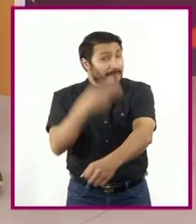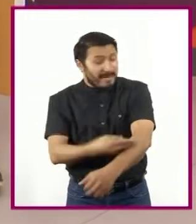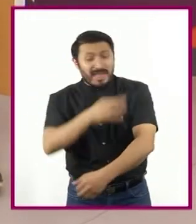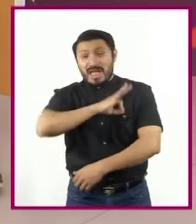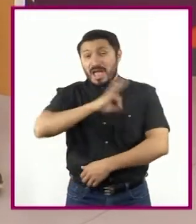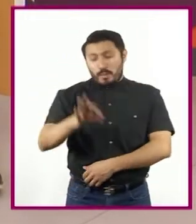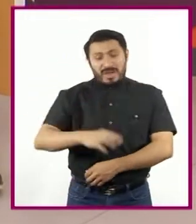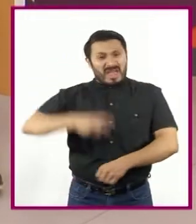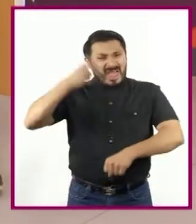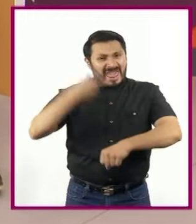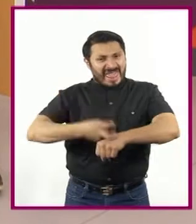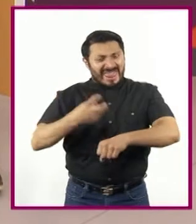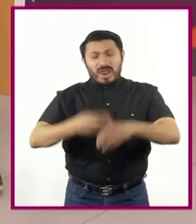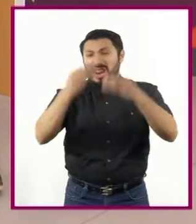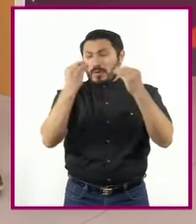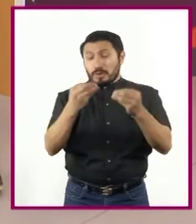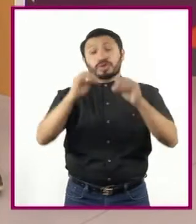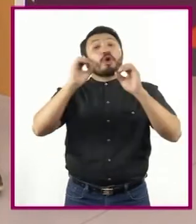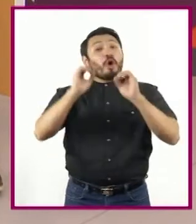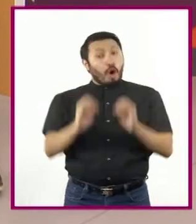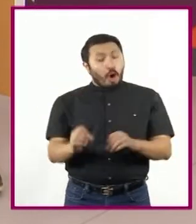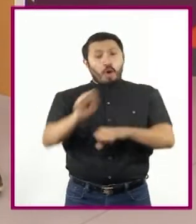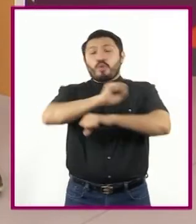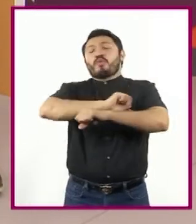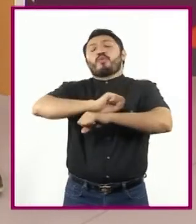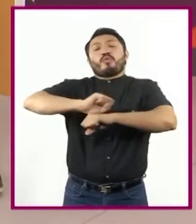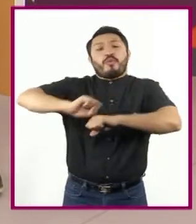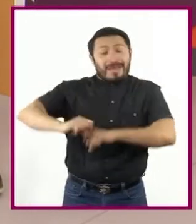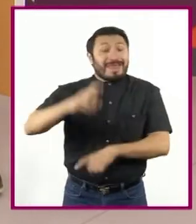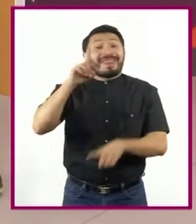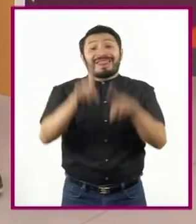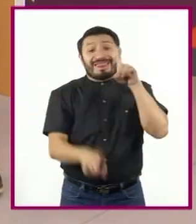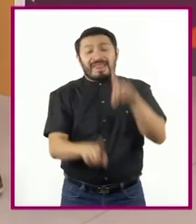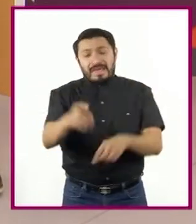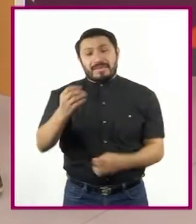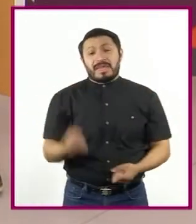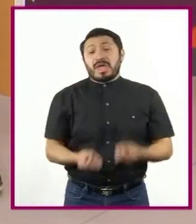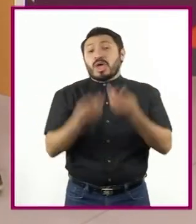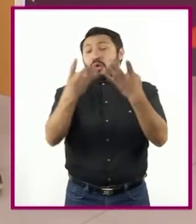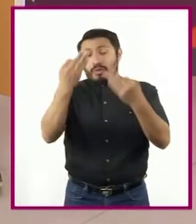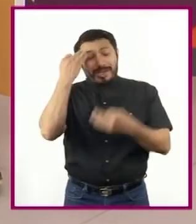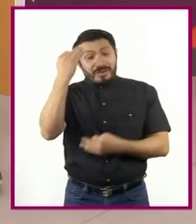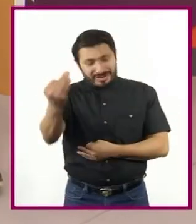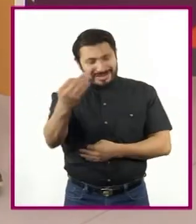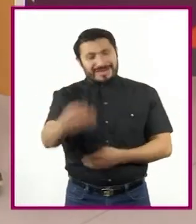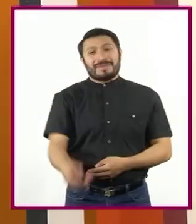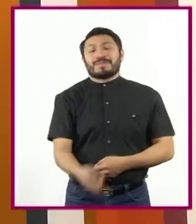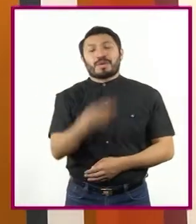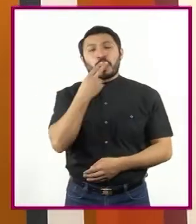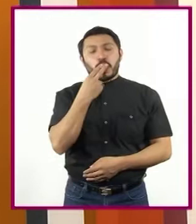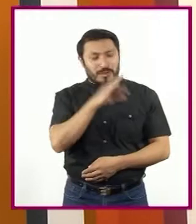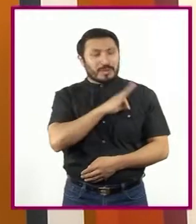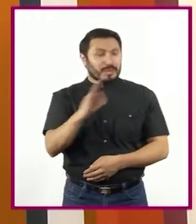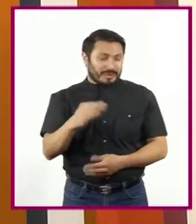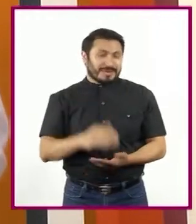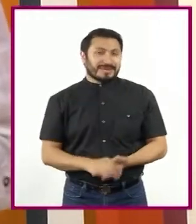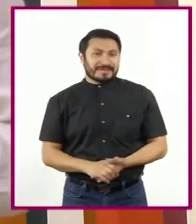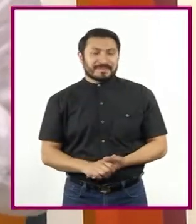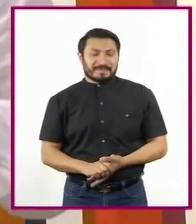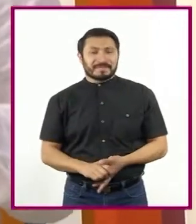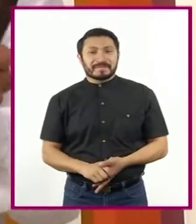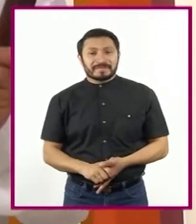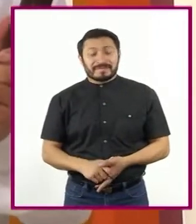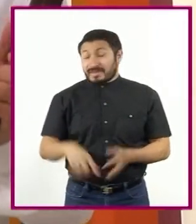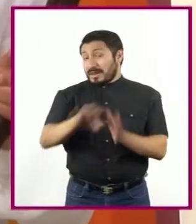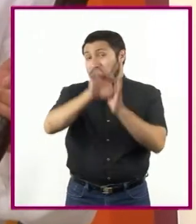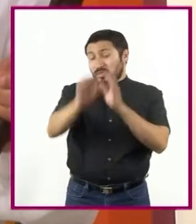ser muy dura o blanda, y de eso dependerá su durabilidad y estabilidad. Por ejemplo,